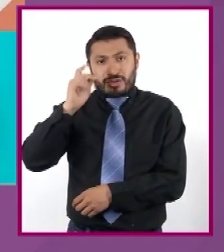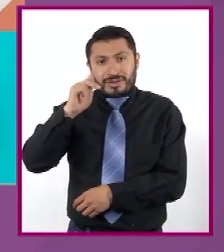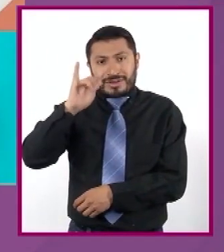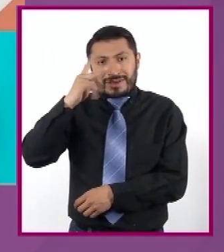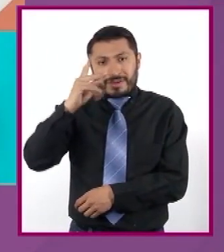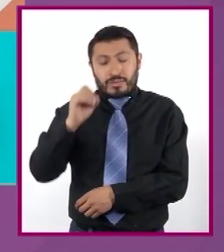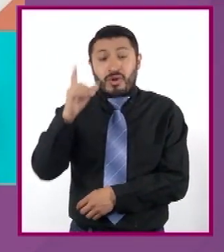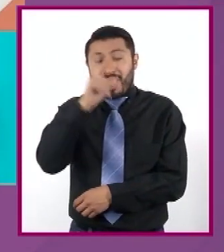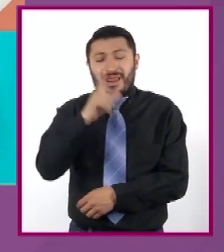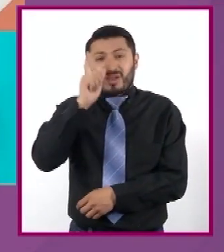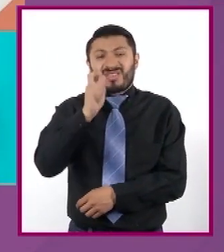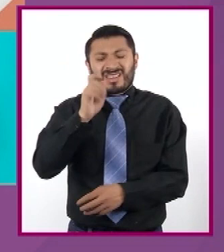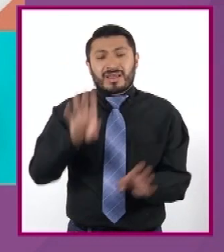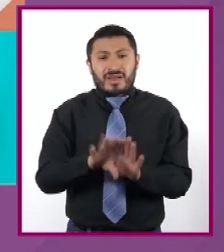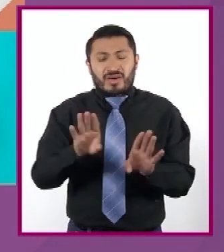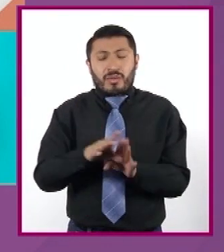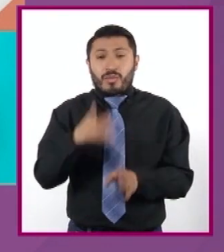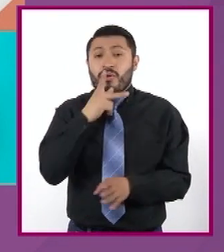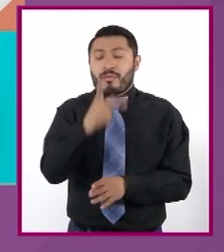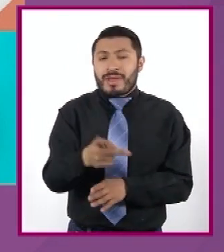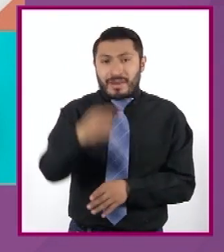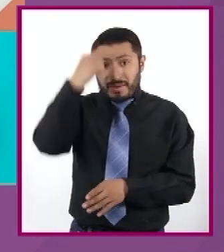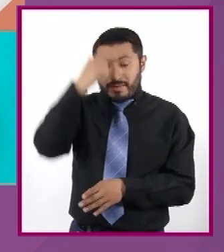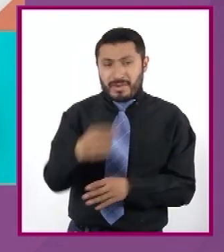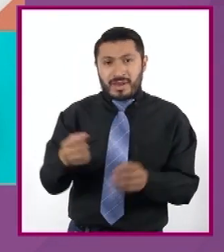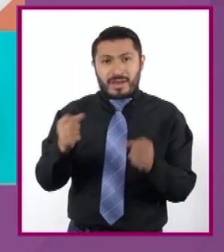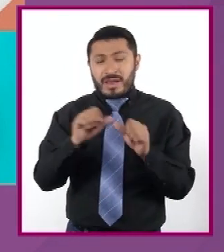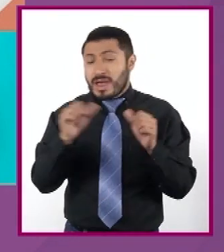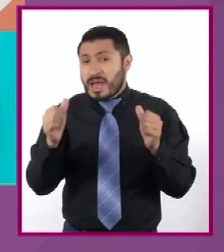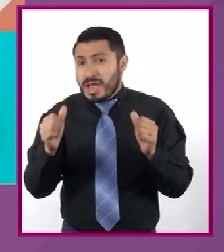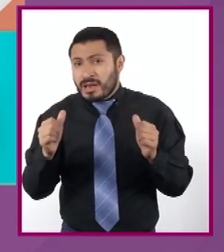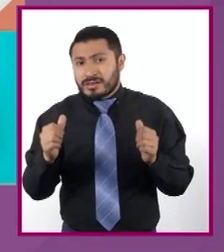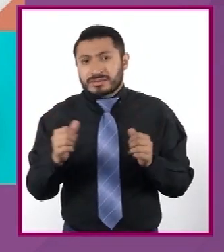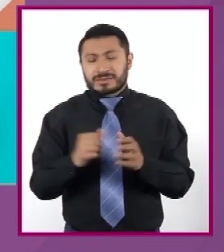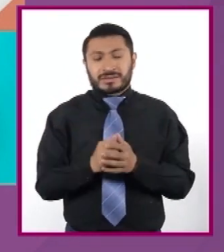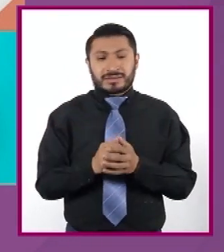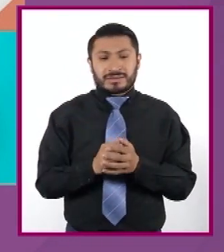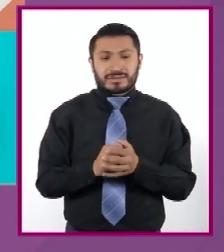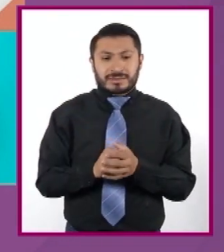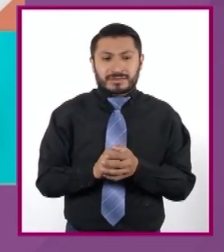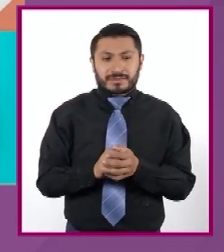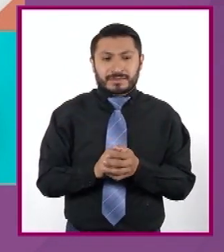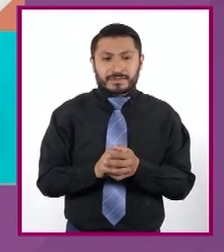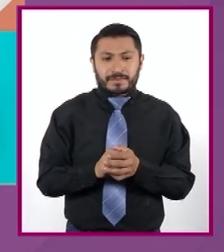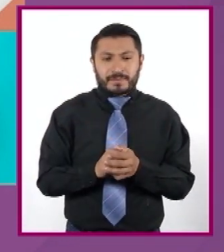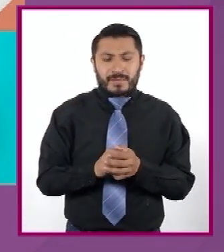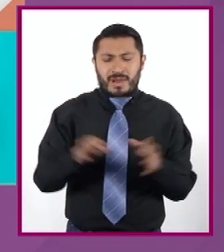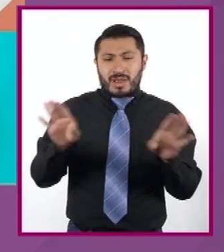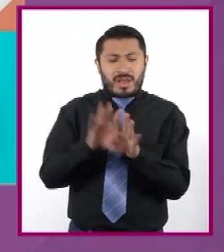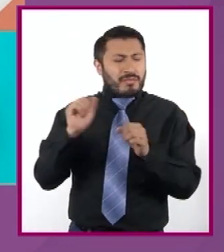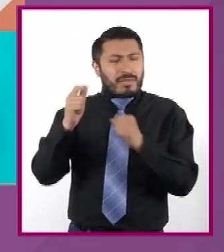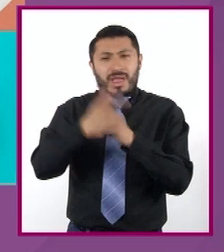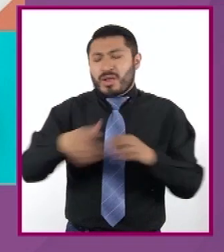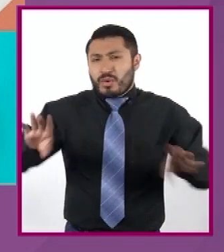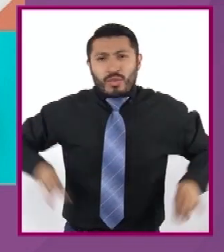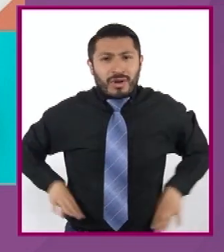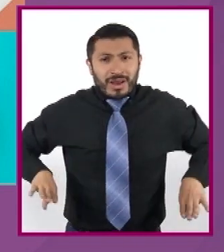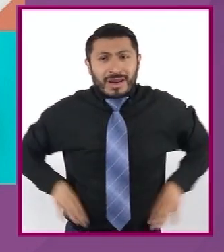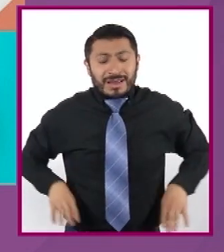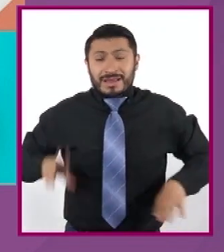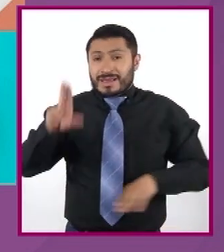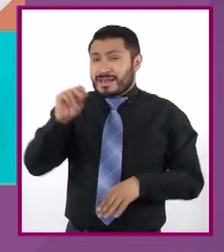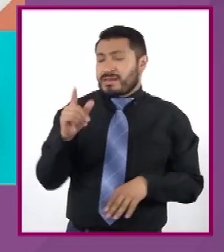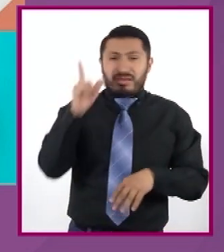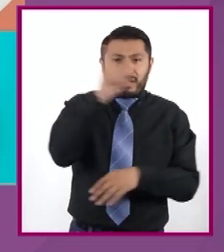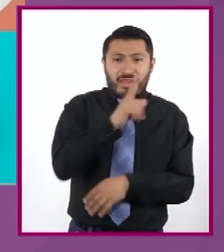es el término que se emplea para una asociación consciente de un rasgo lingüístico con una característica no